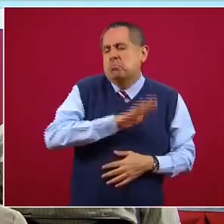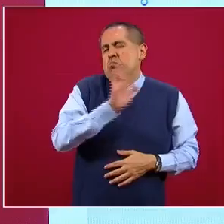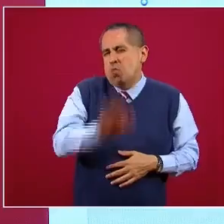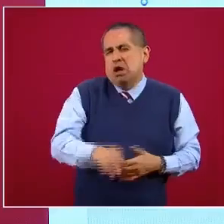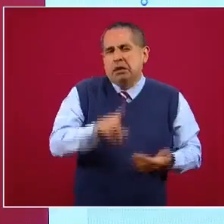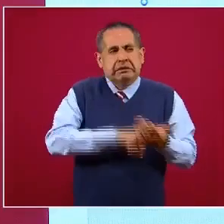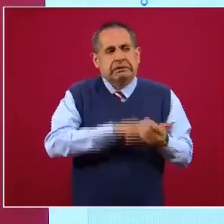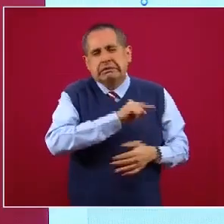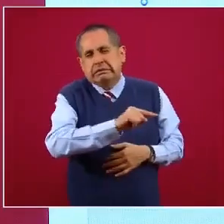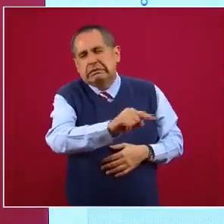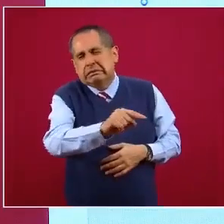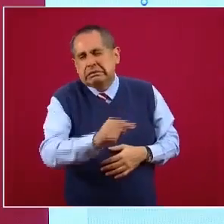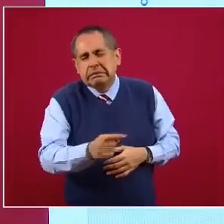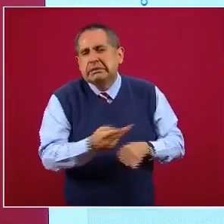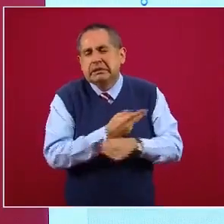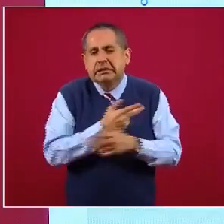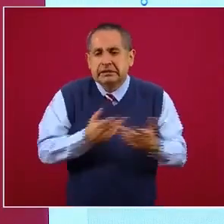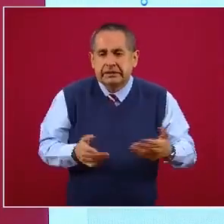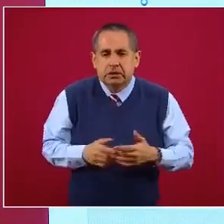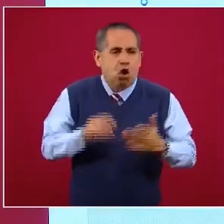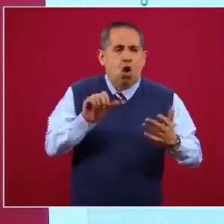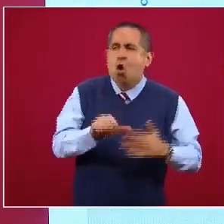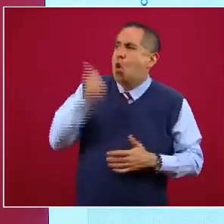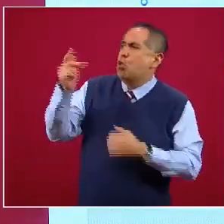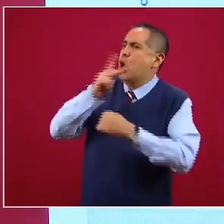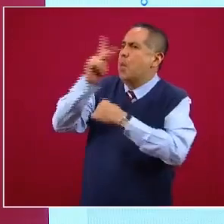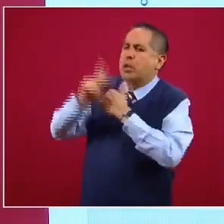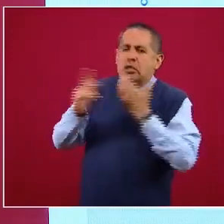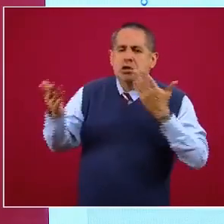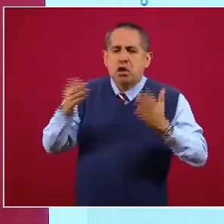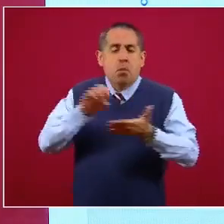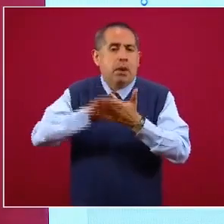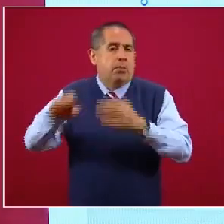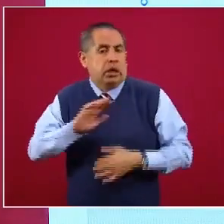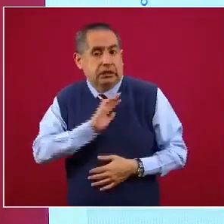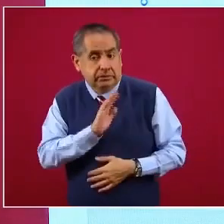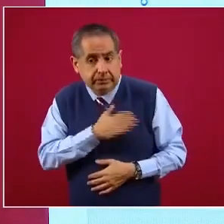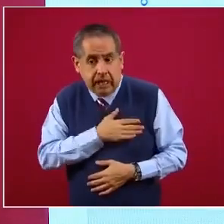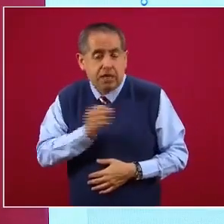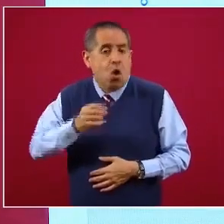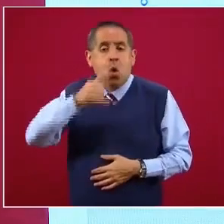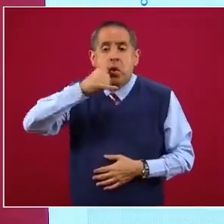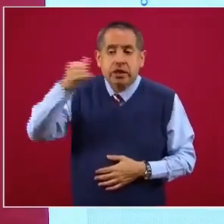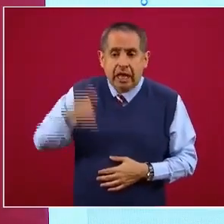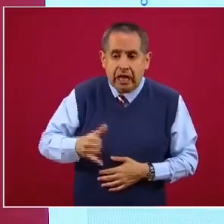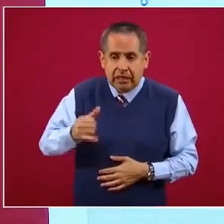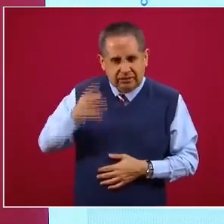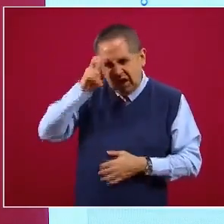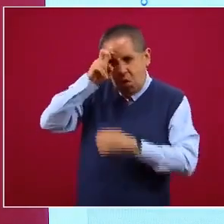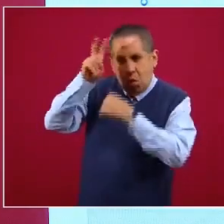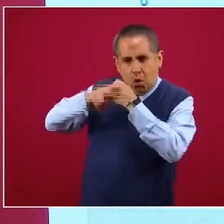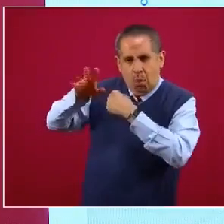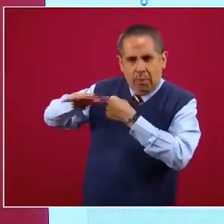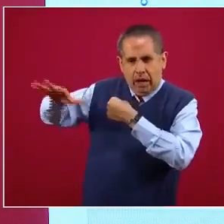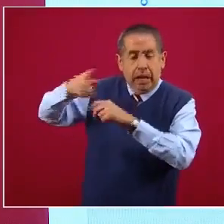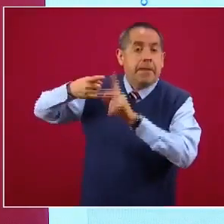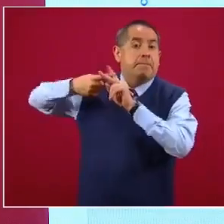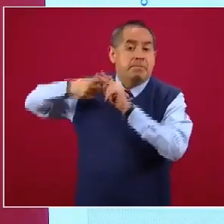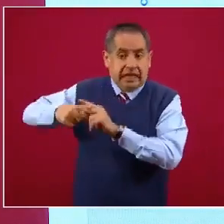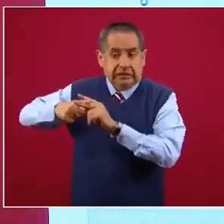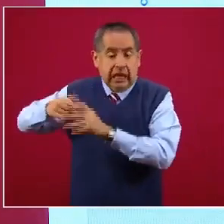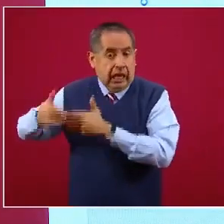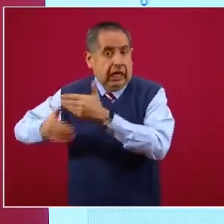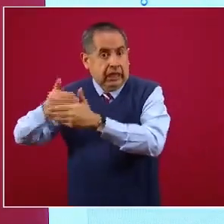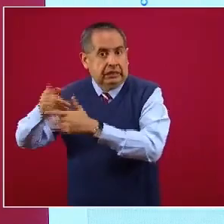han ocurrido en nuestro país con algún otro país, por ejemplo España o Italia, de los países europeos que iniciaron con la